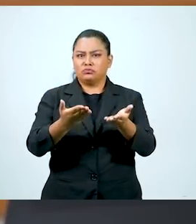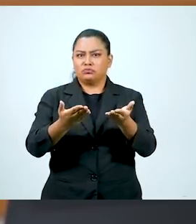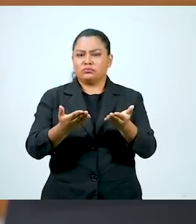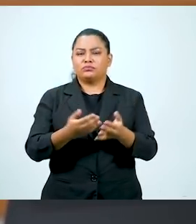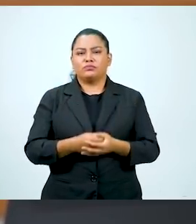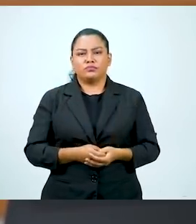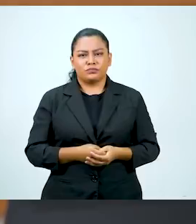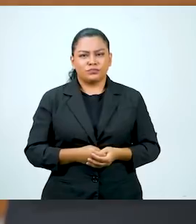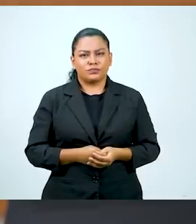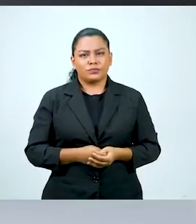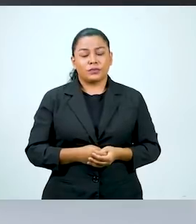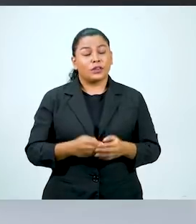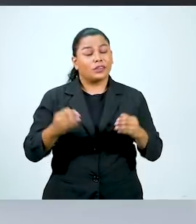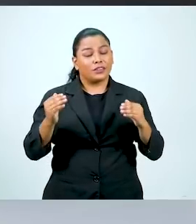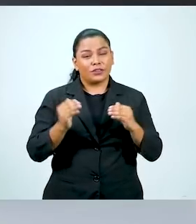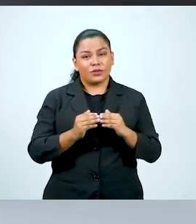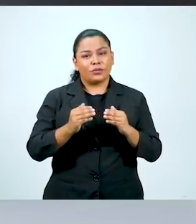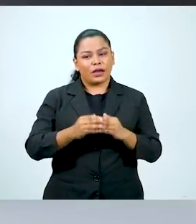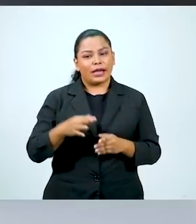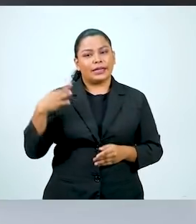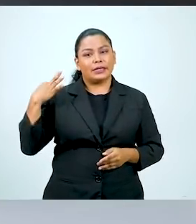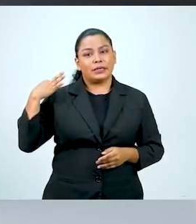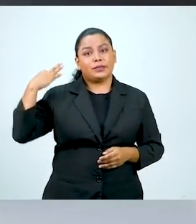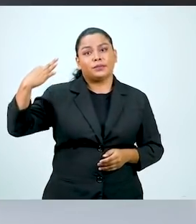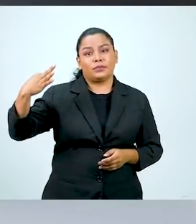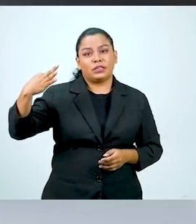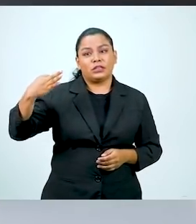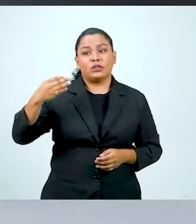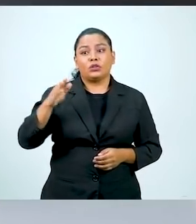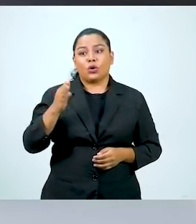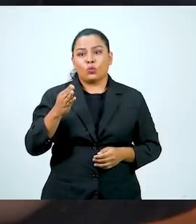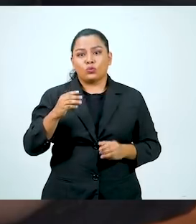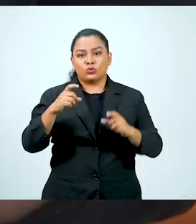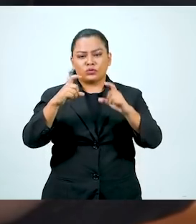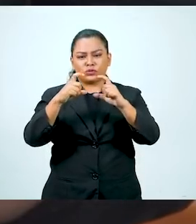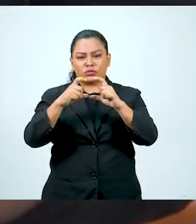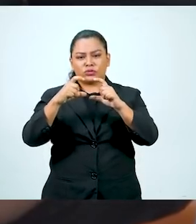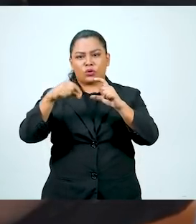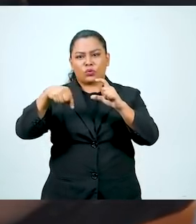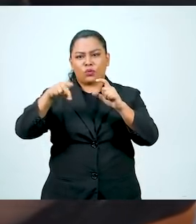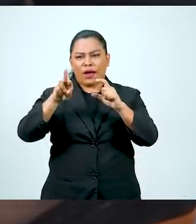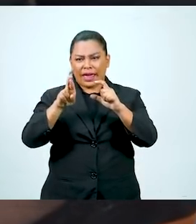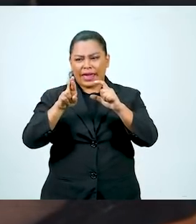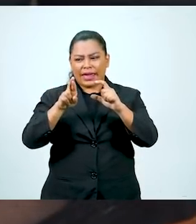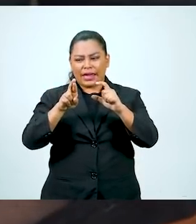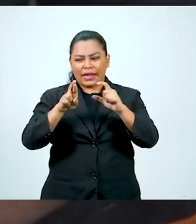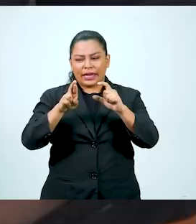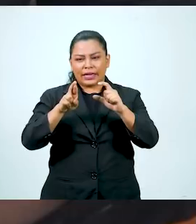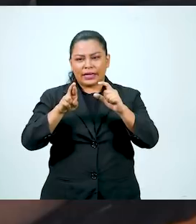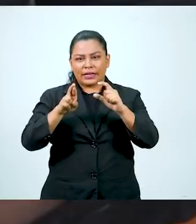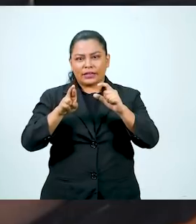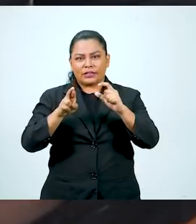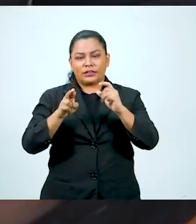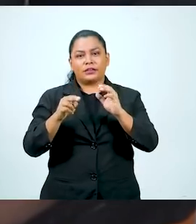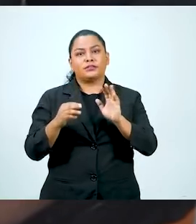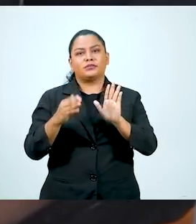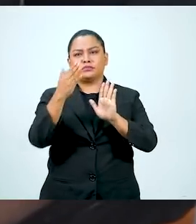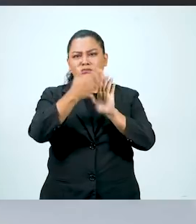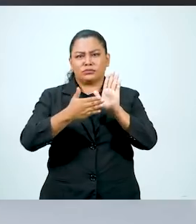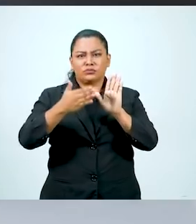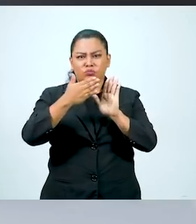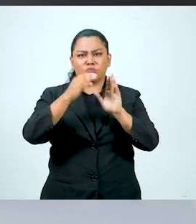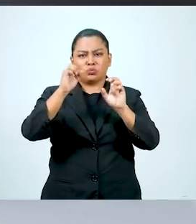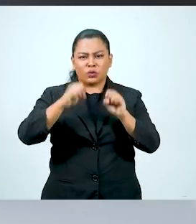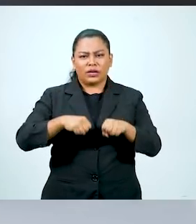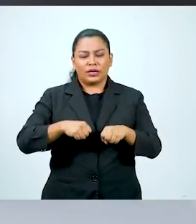para resolver sus dudas. También les invito a que utilicen el código QR que aparece en la contraportada de sus guías